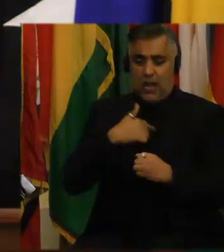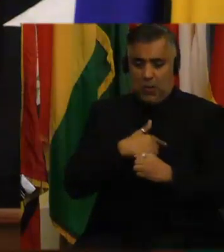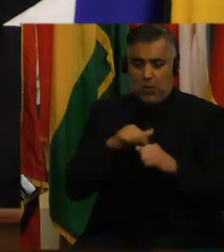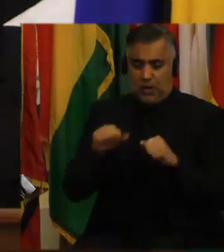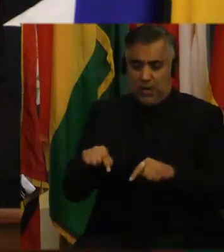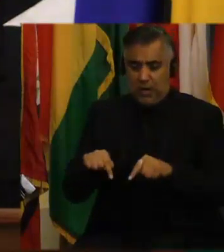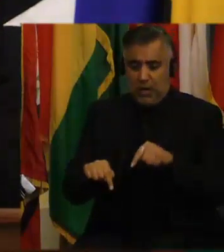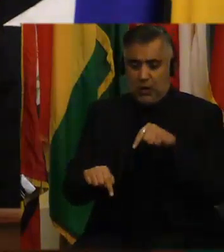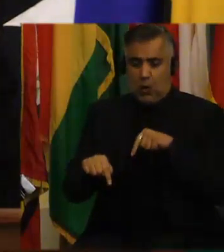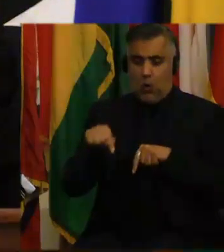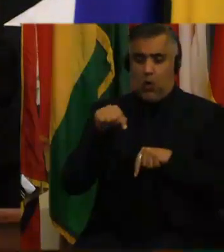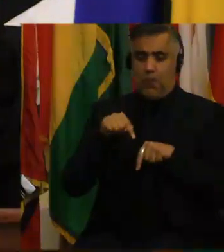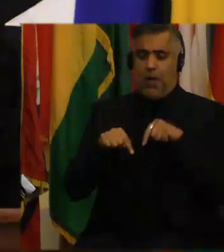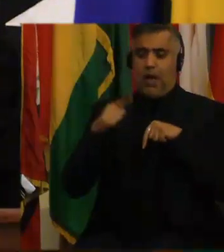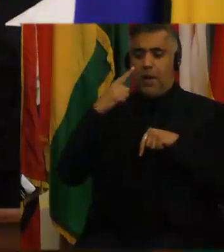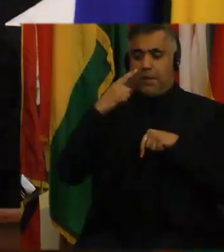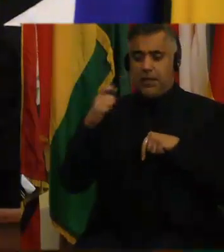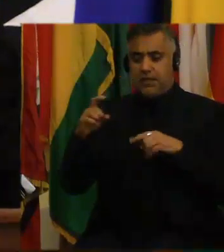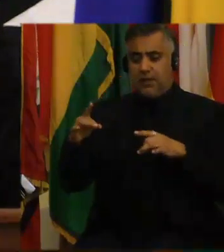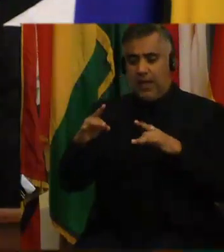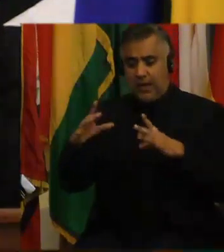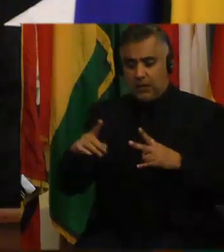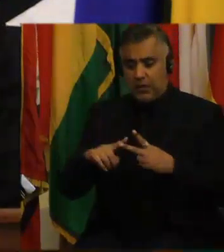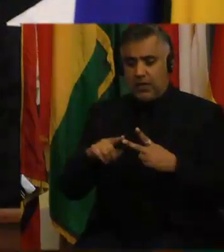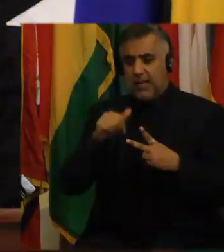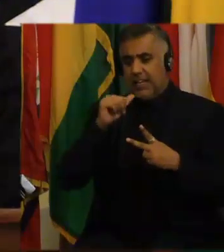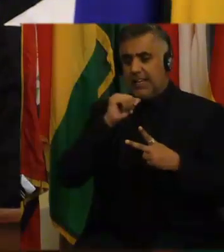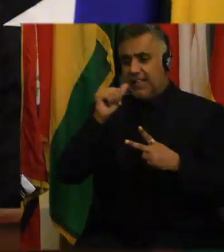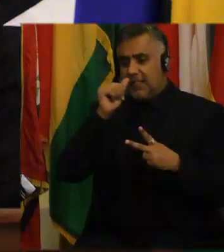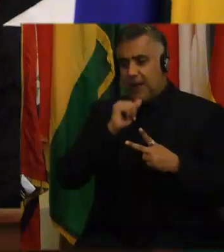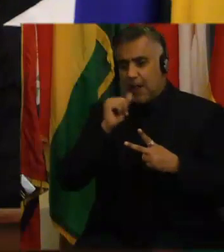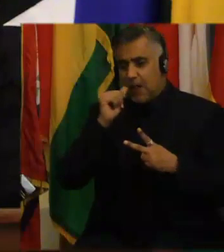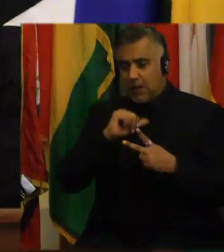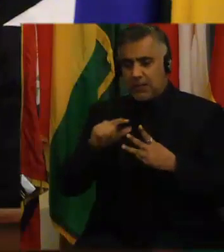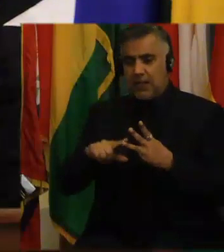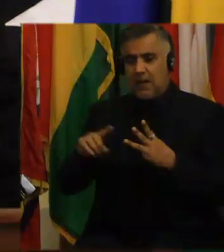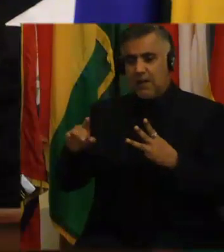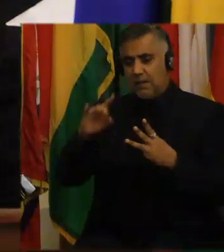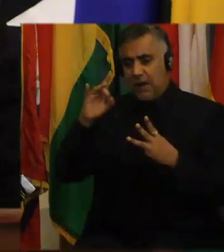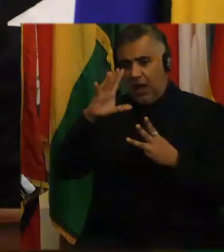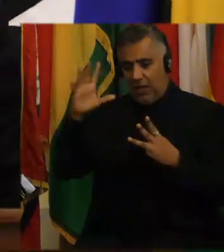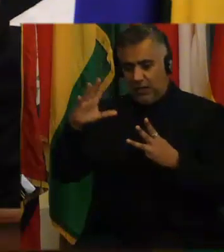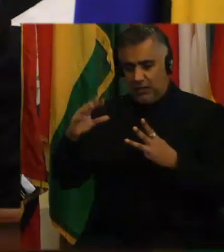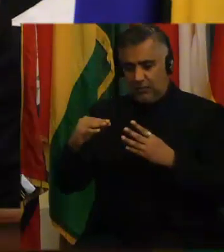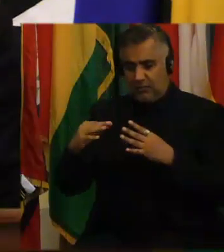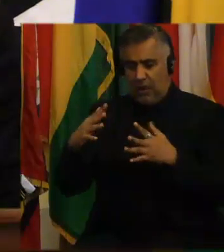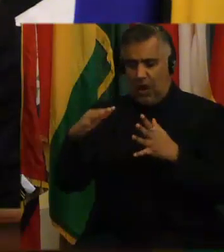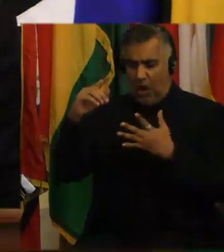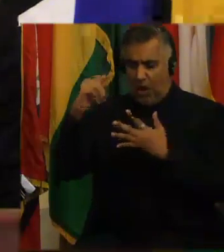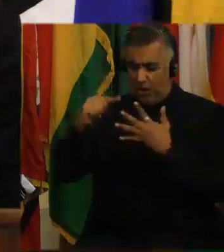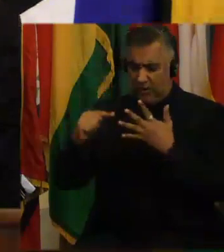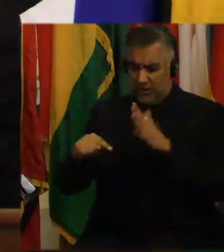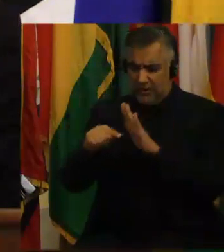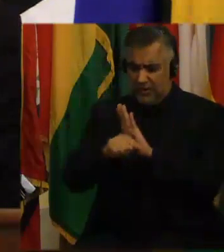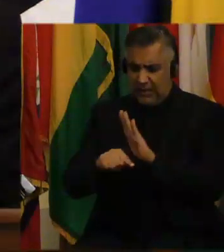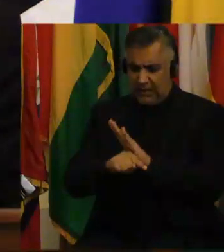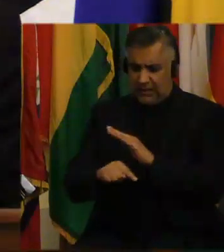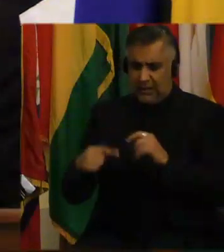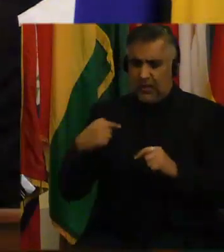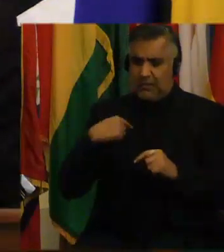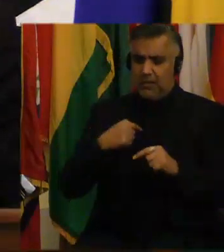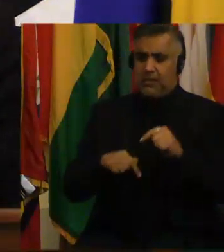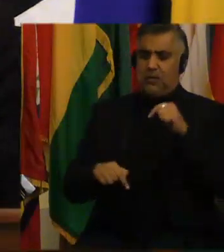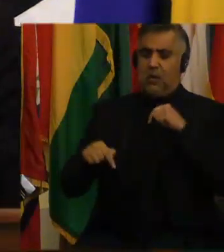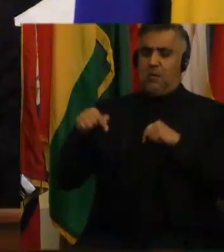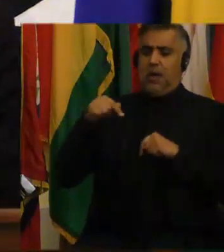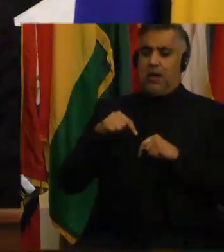avivan violencias, como la que estamos hablando aquí. La agenda de la igualdad de género hoy es parte central de lo bueno en el